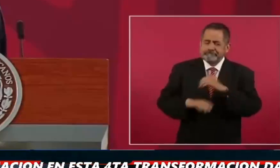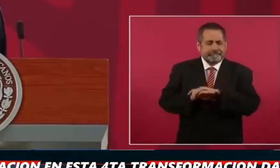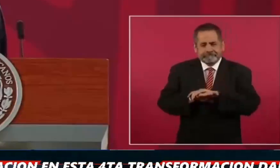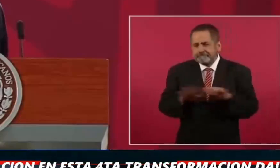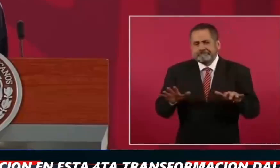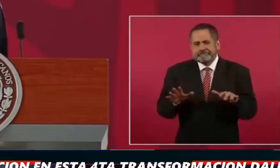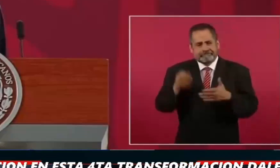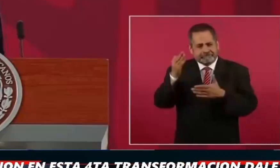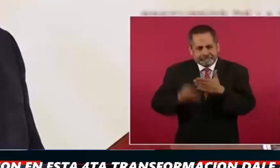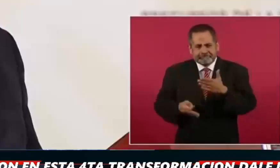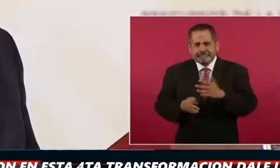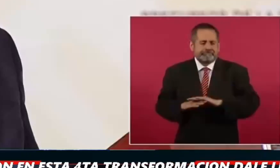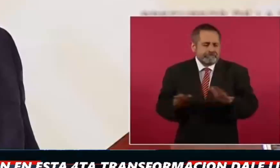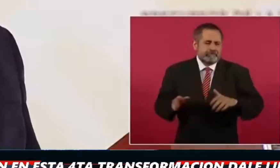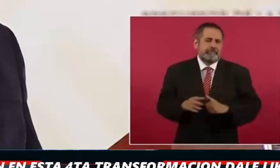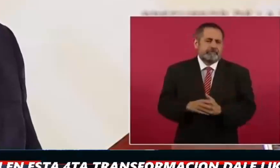y